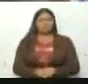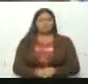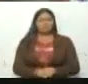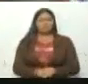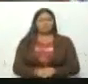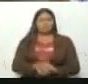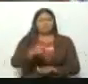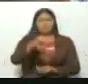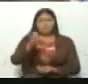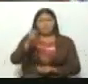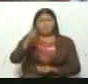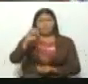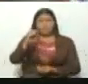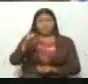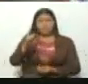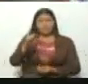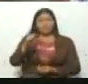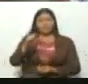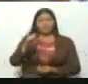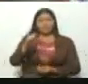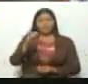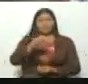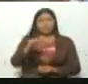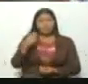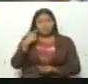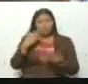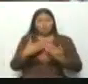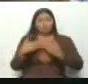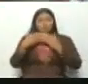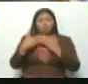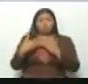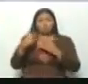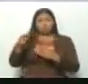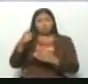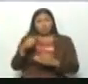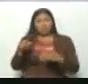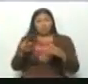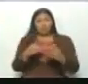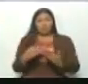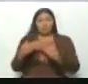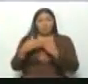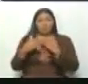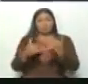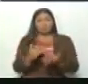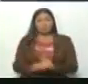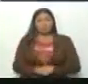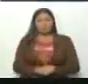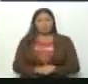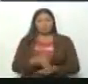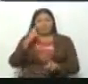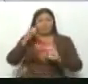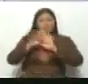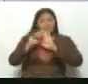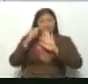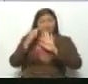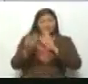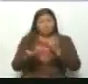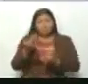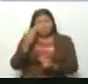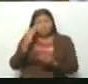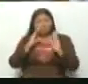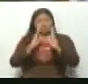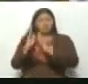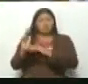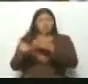Hermanas Peraza, ahí en Acarigua, donde yo estudié primaria. El señor Yajure, tomás una referencia, pero sí. Fíjate lo importante que es el nivel